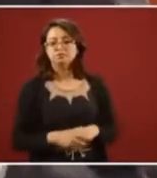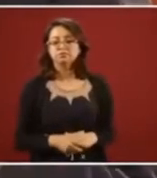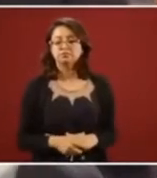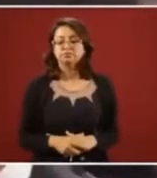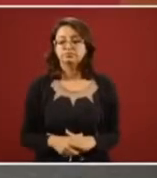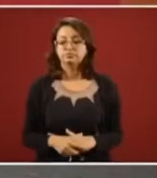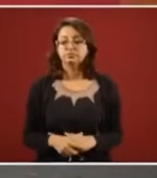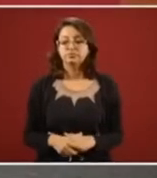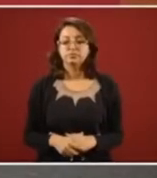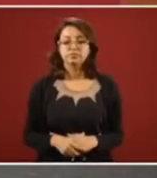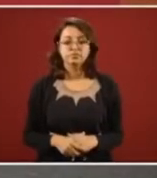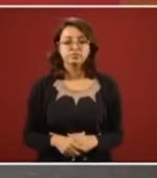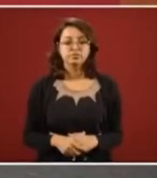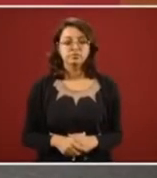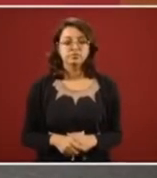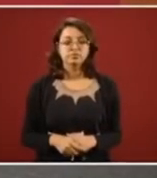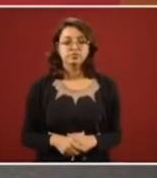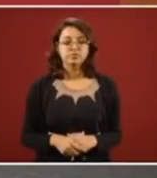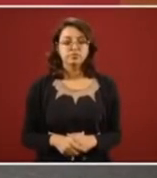pero este